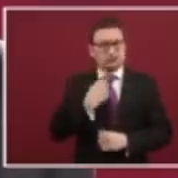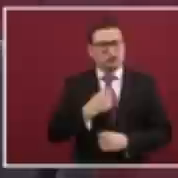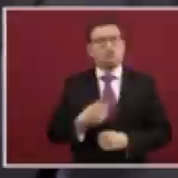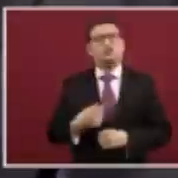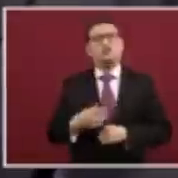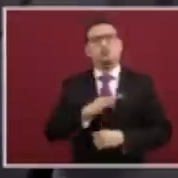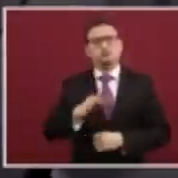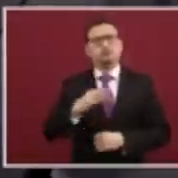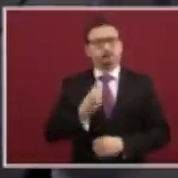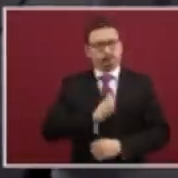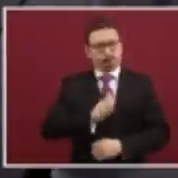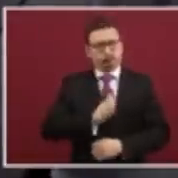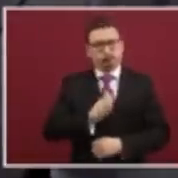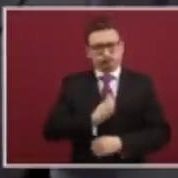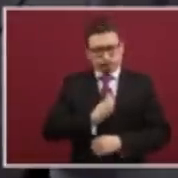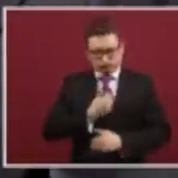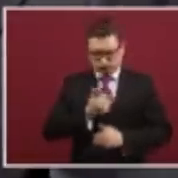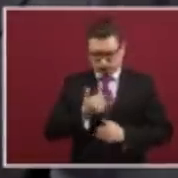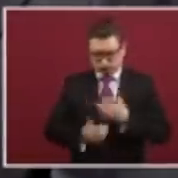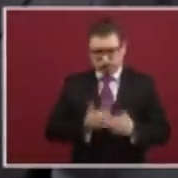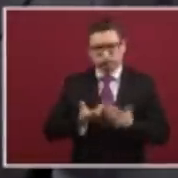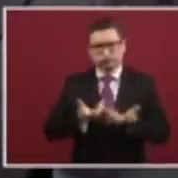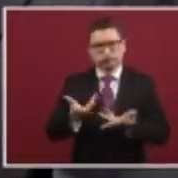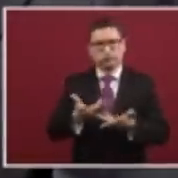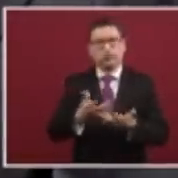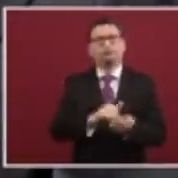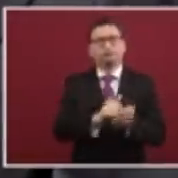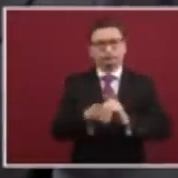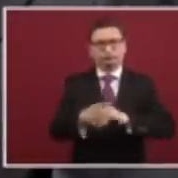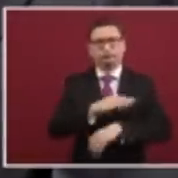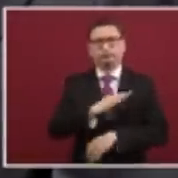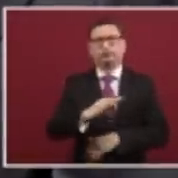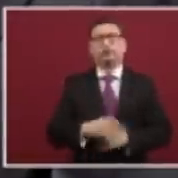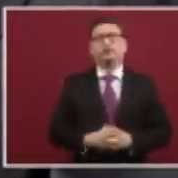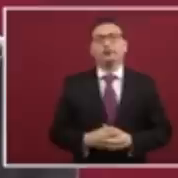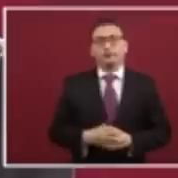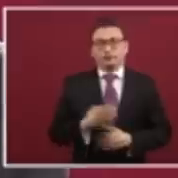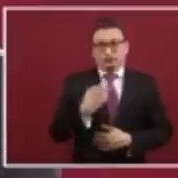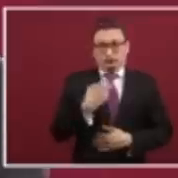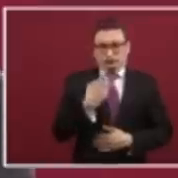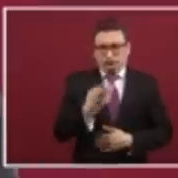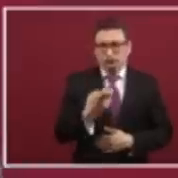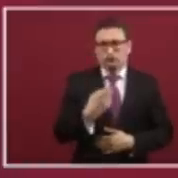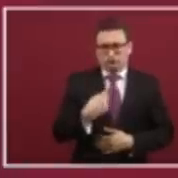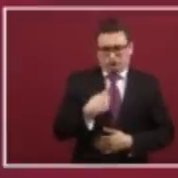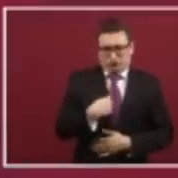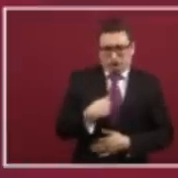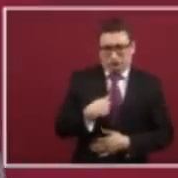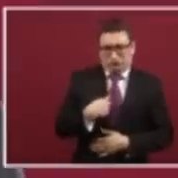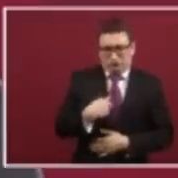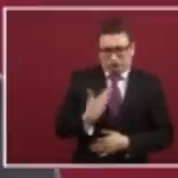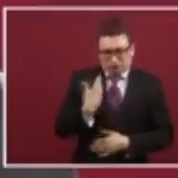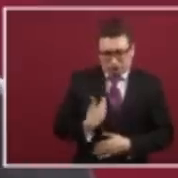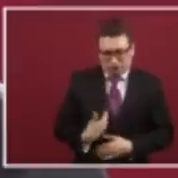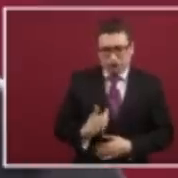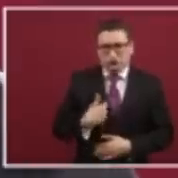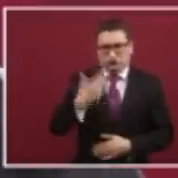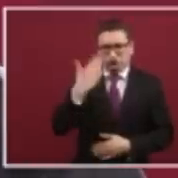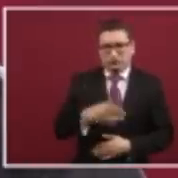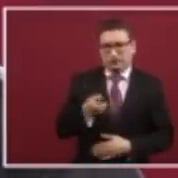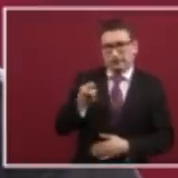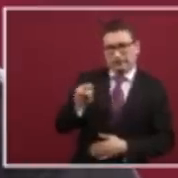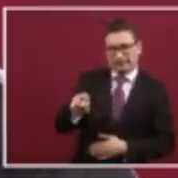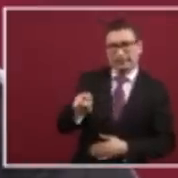a llevar a cabo la transformación. Yo, en lo personal, quiero mucho a